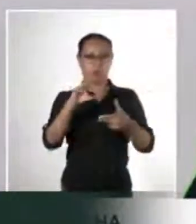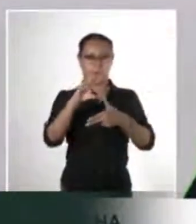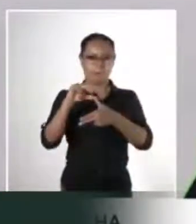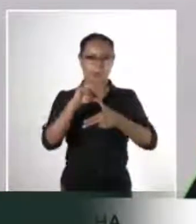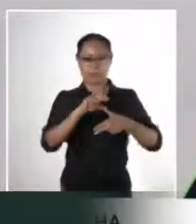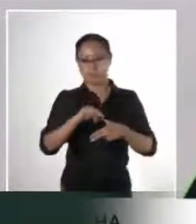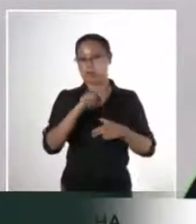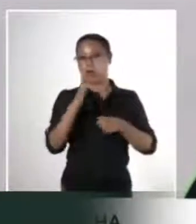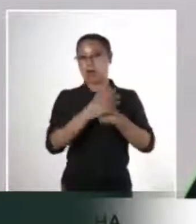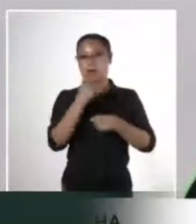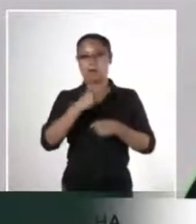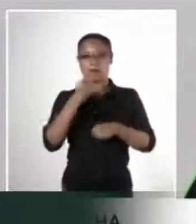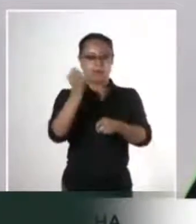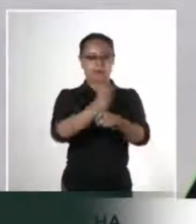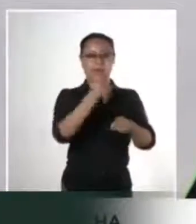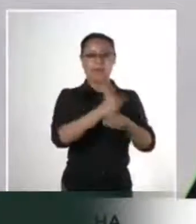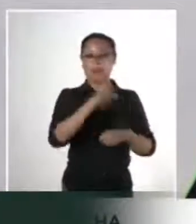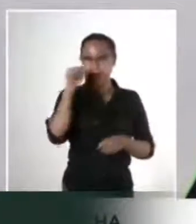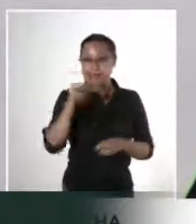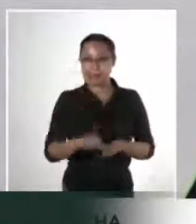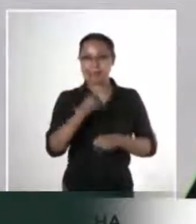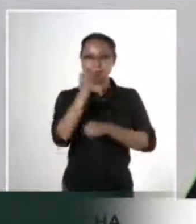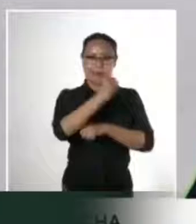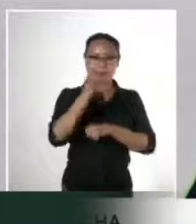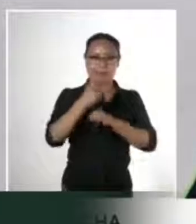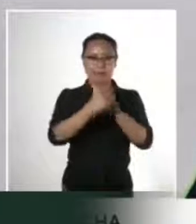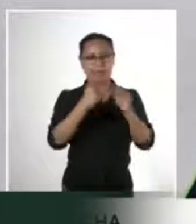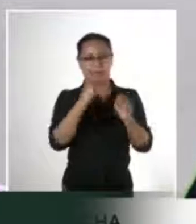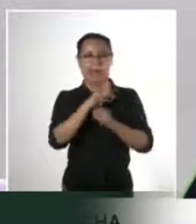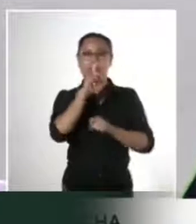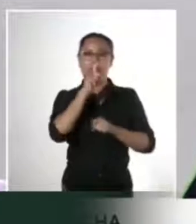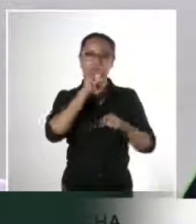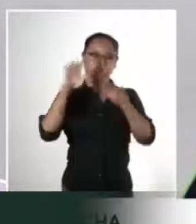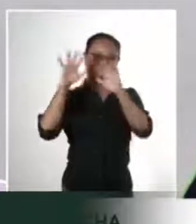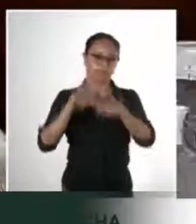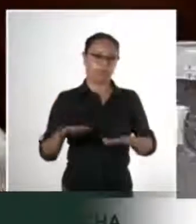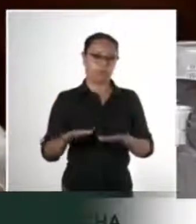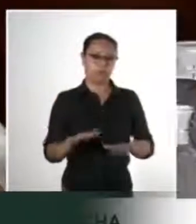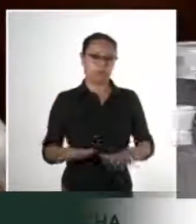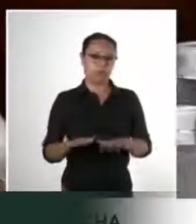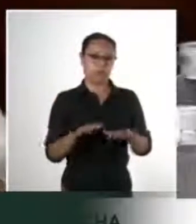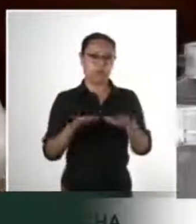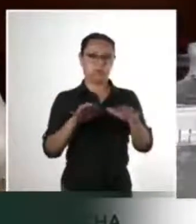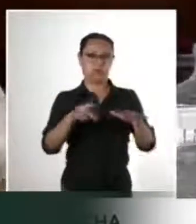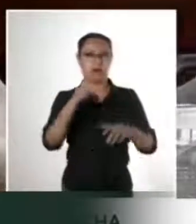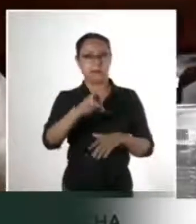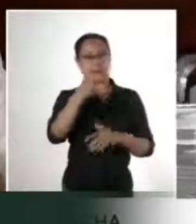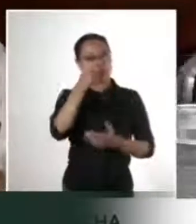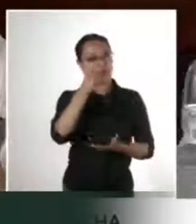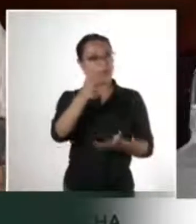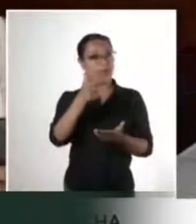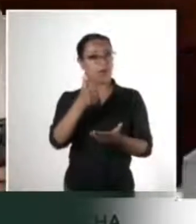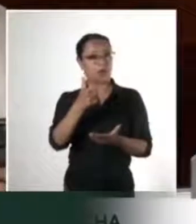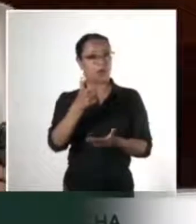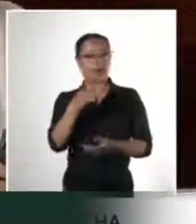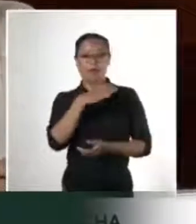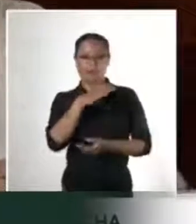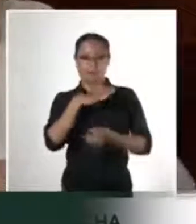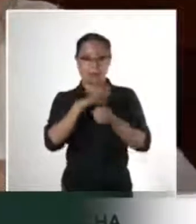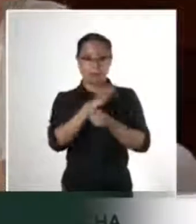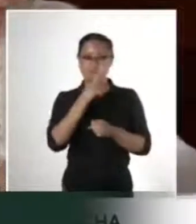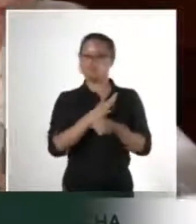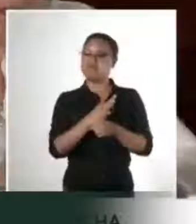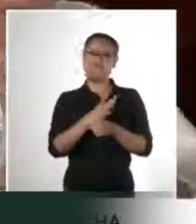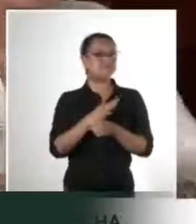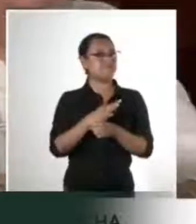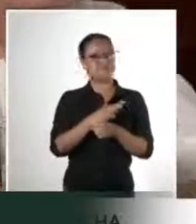Al comparecer ante las y los diputados del Congreso de la Ciudad de México, la titular de la Alcaldía de Tlalpan, Alfa Eliana González, dio a conocer